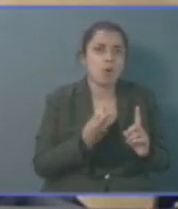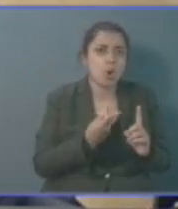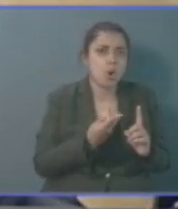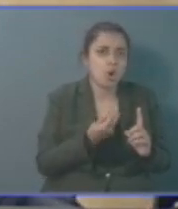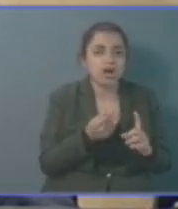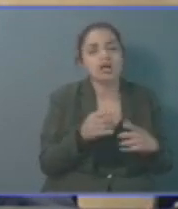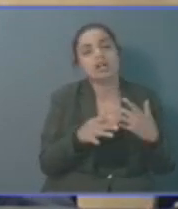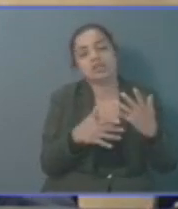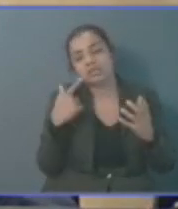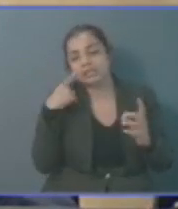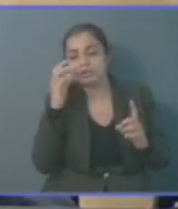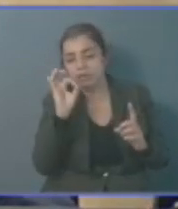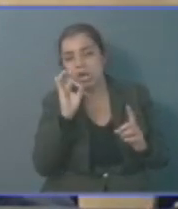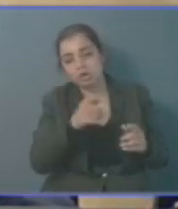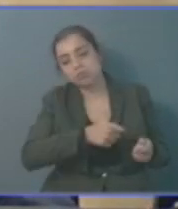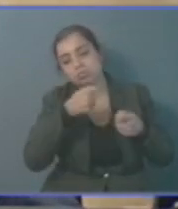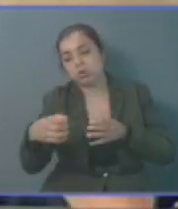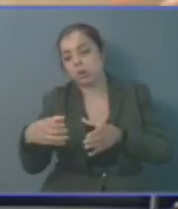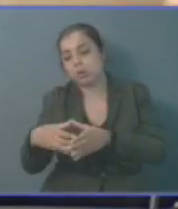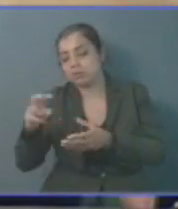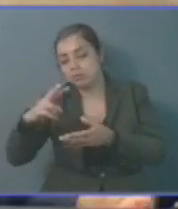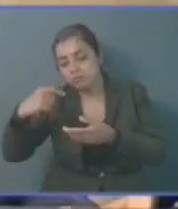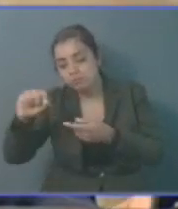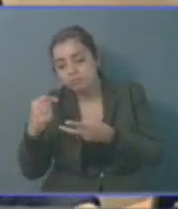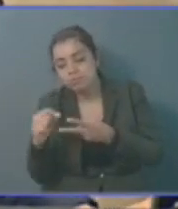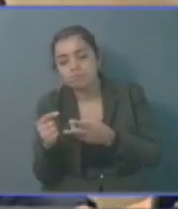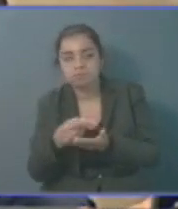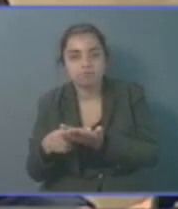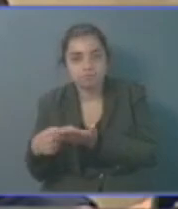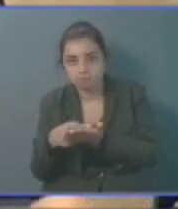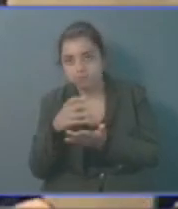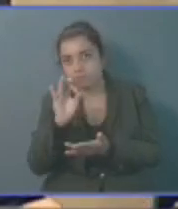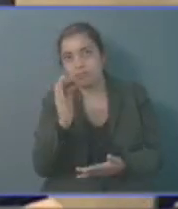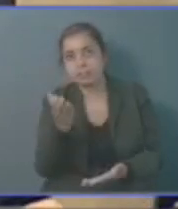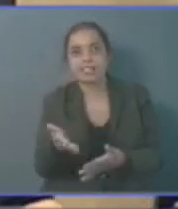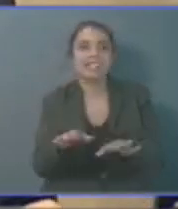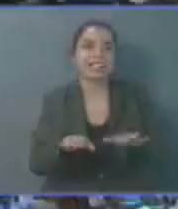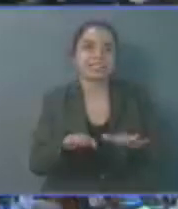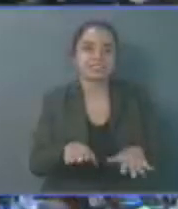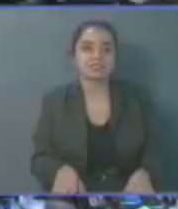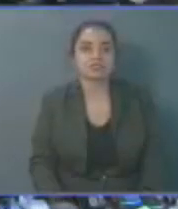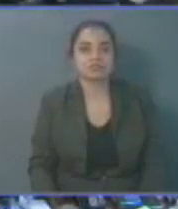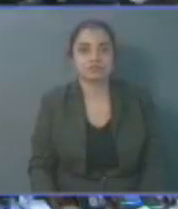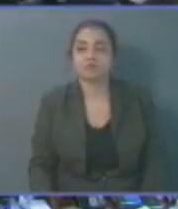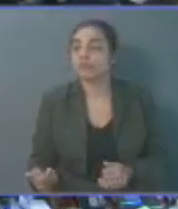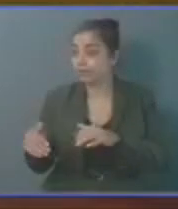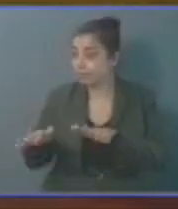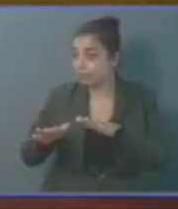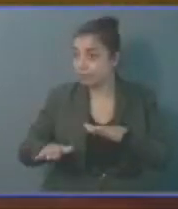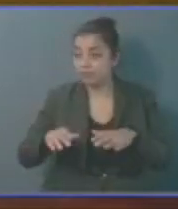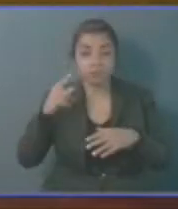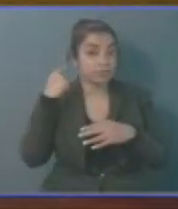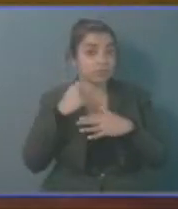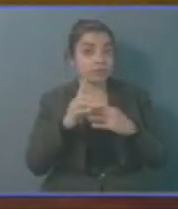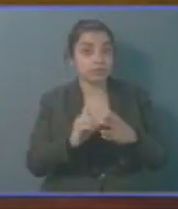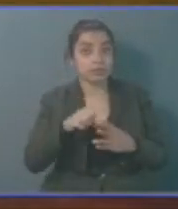sea ventilada en el seno de la comisión que estime conveniente. Gracias. Gracias, doctor Quijano.